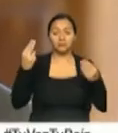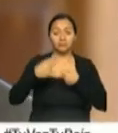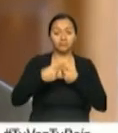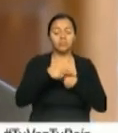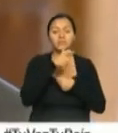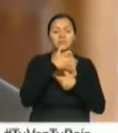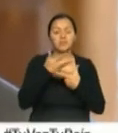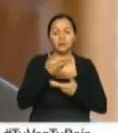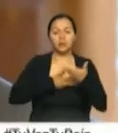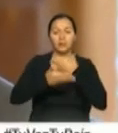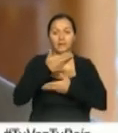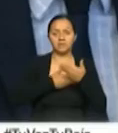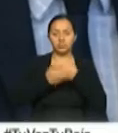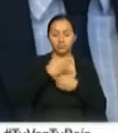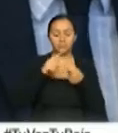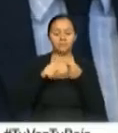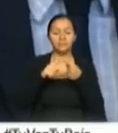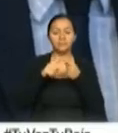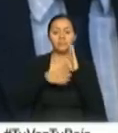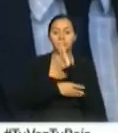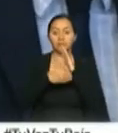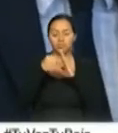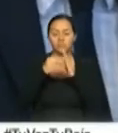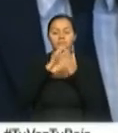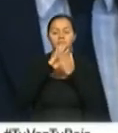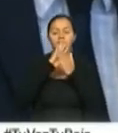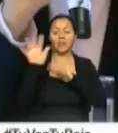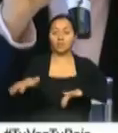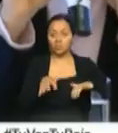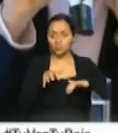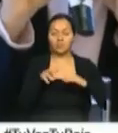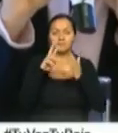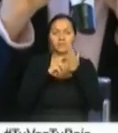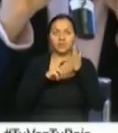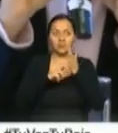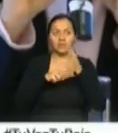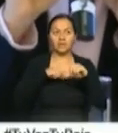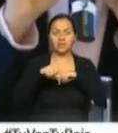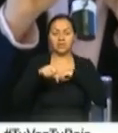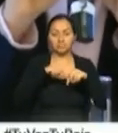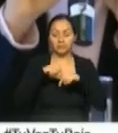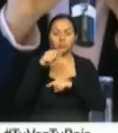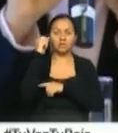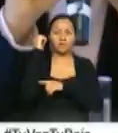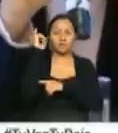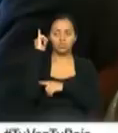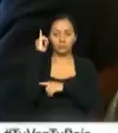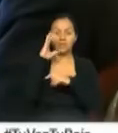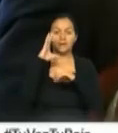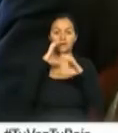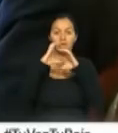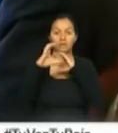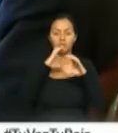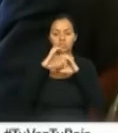taller fueron de Comercio Exterior, Hidrocarburos, Agricultura, Minería, Transporte, Industrias,